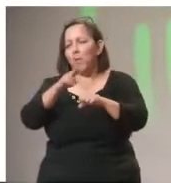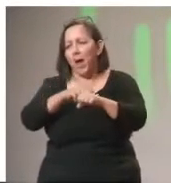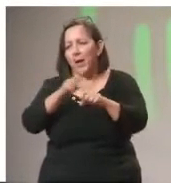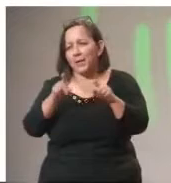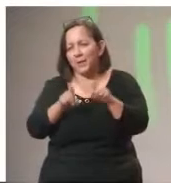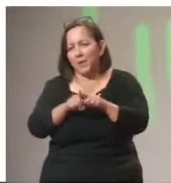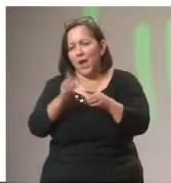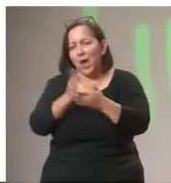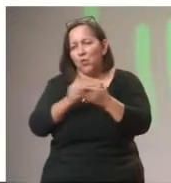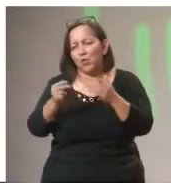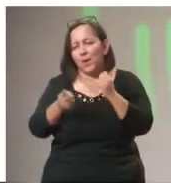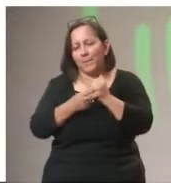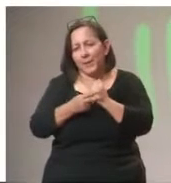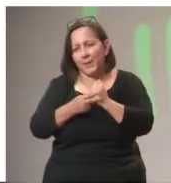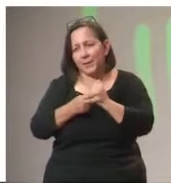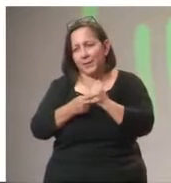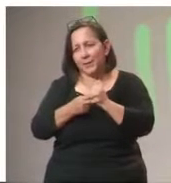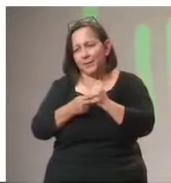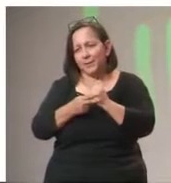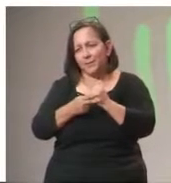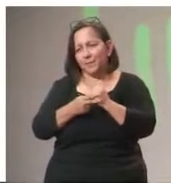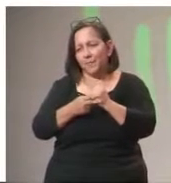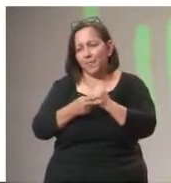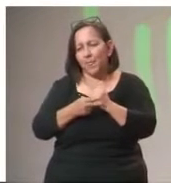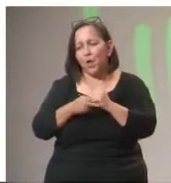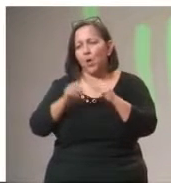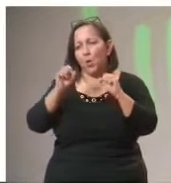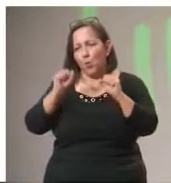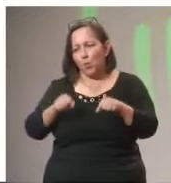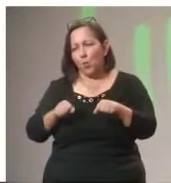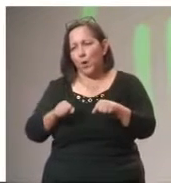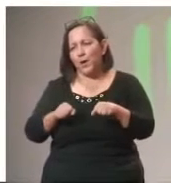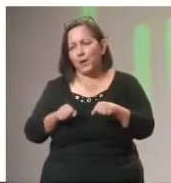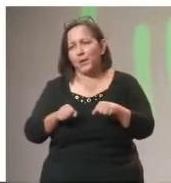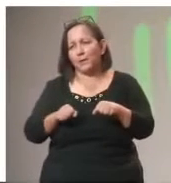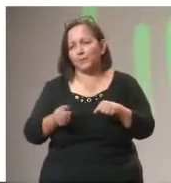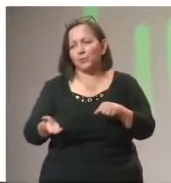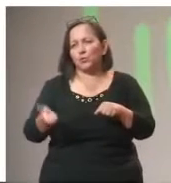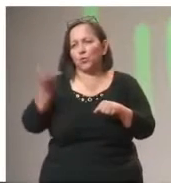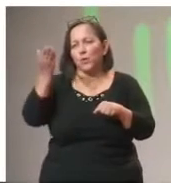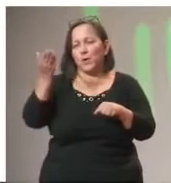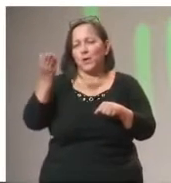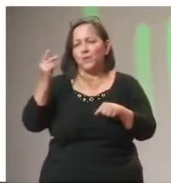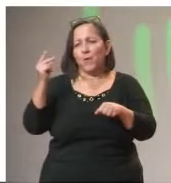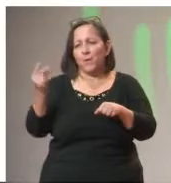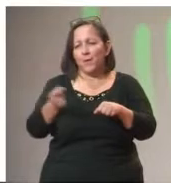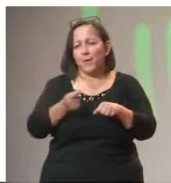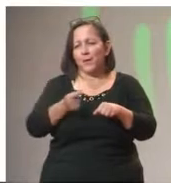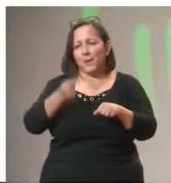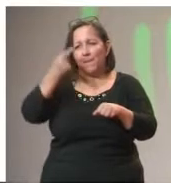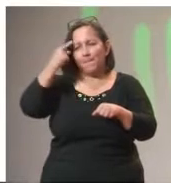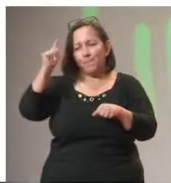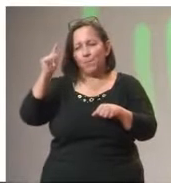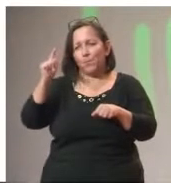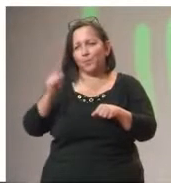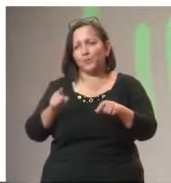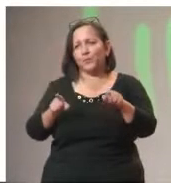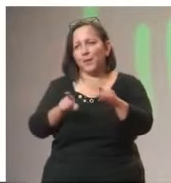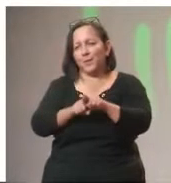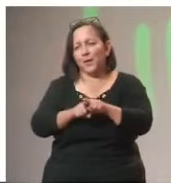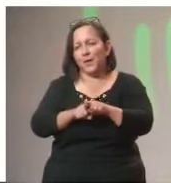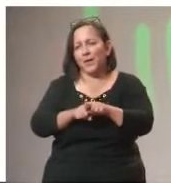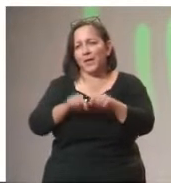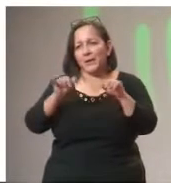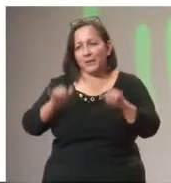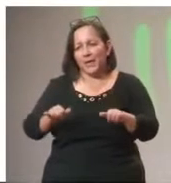Algunas veces los acuíferos o los mantos o los niveles de agua pueden subir rápidamente por recarga y pueden capturar gas que está en el suelo pero que no es